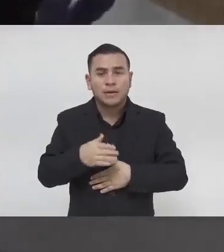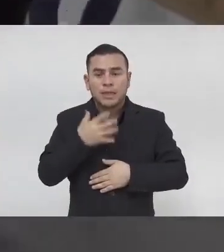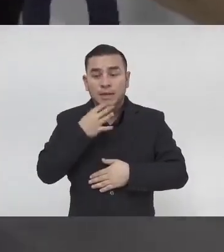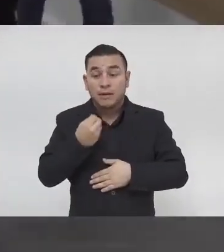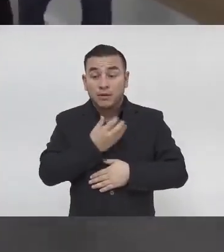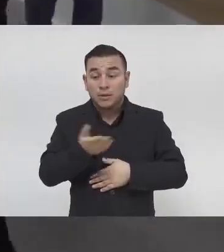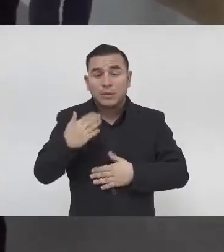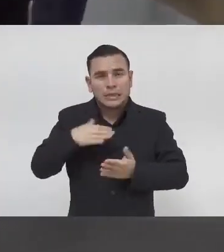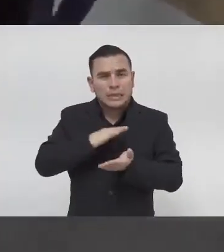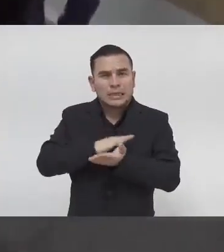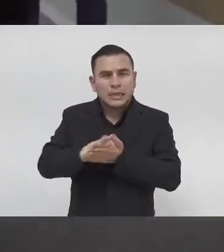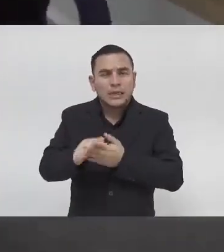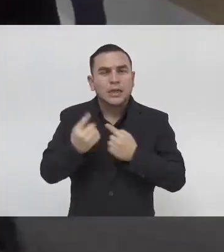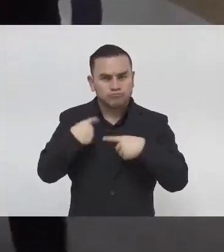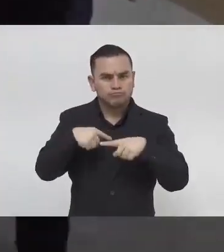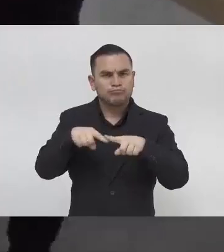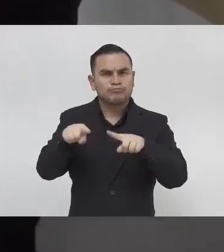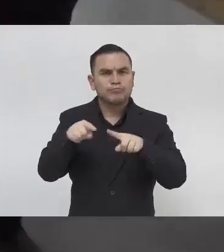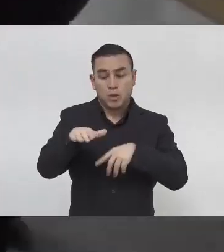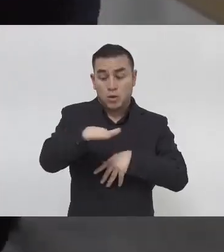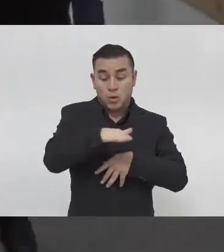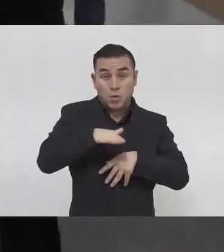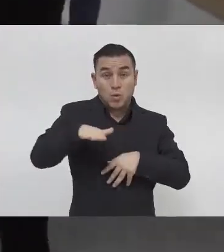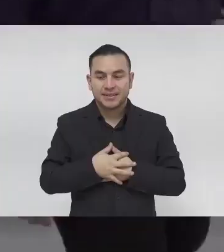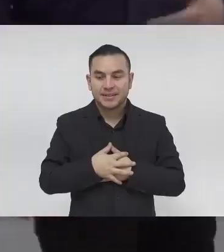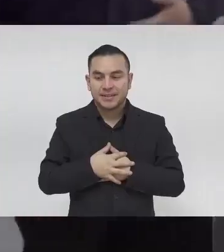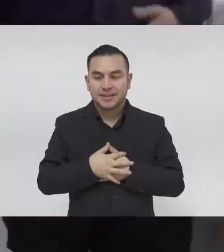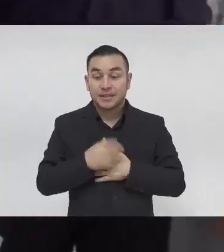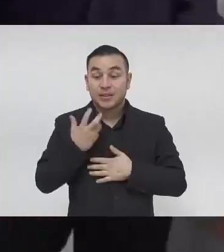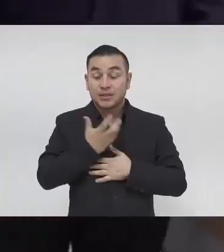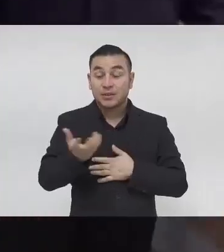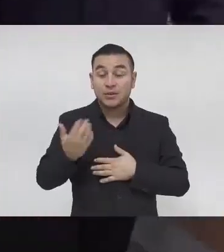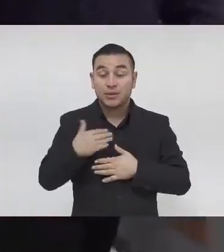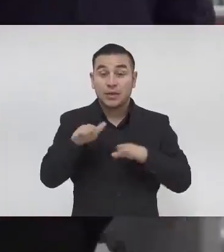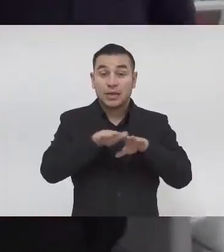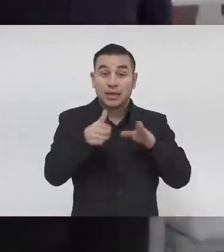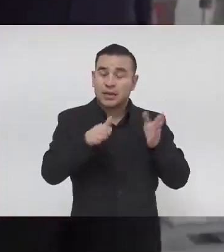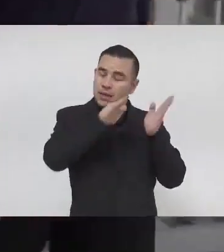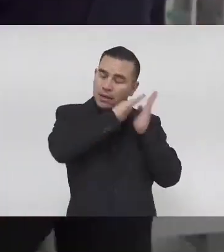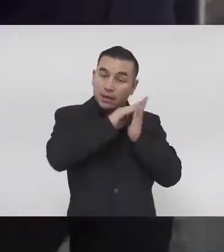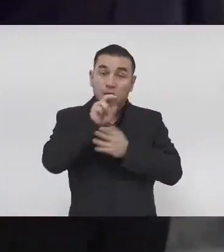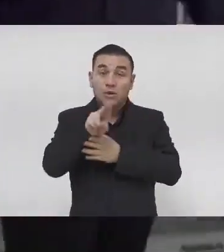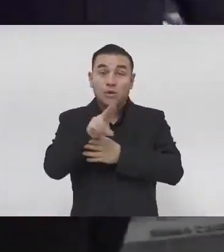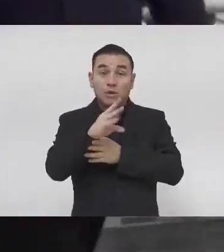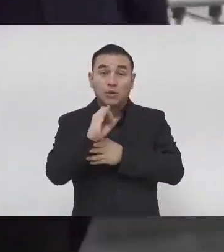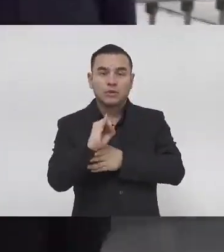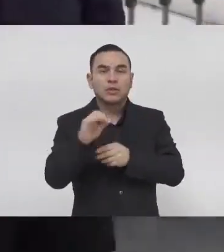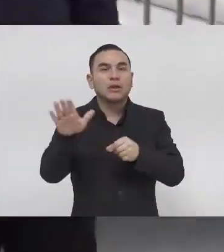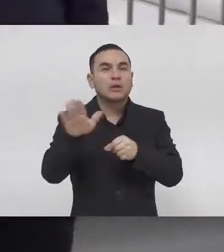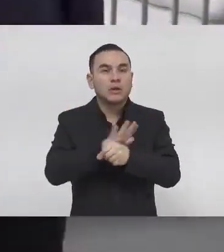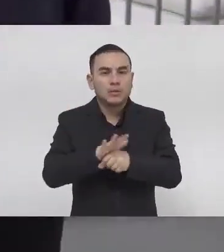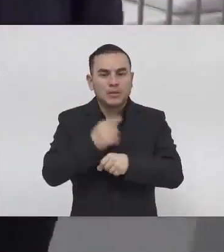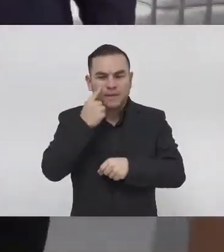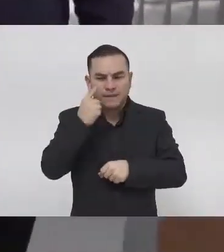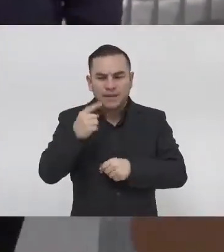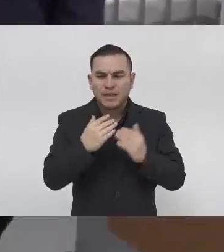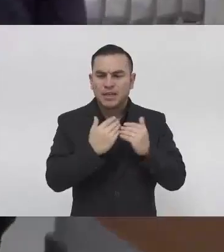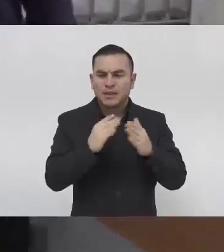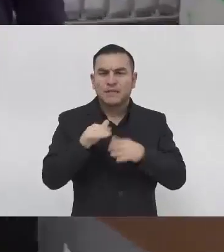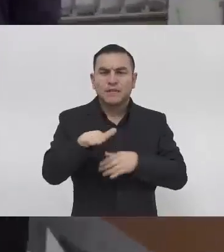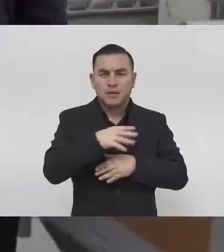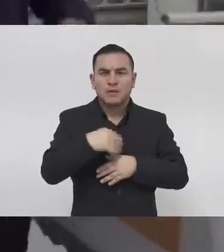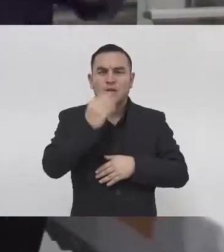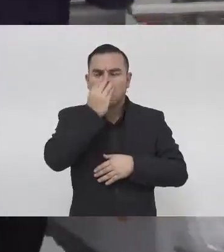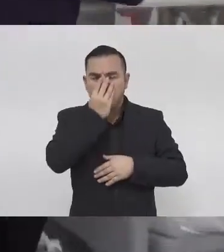donde informaron que ya tienen preparadas 100 unidades de cuidados intensivos y 300 camas de